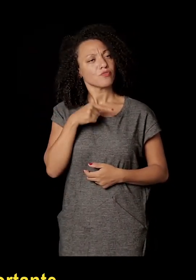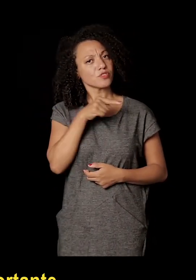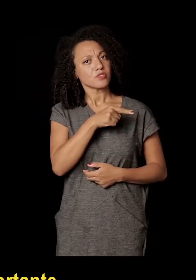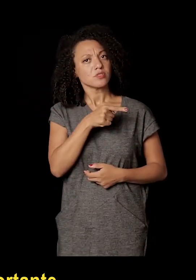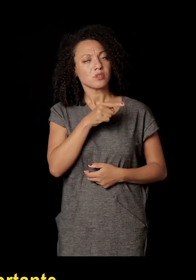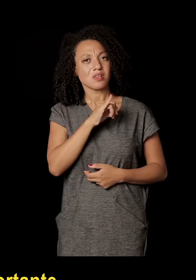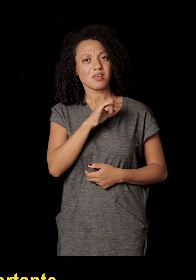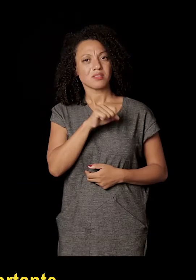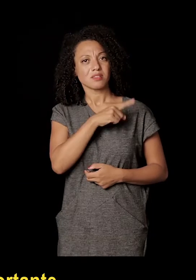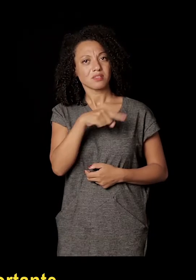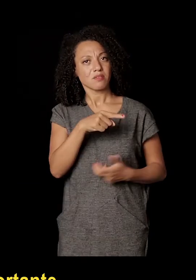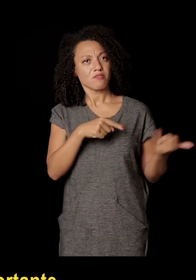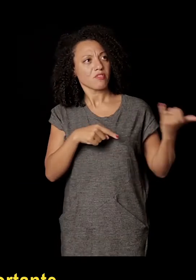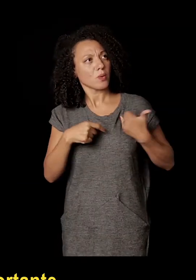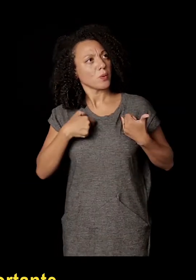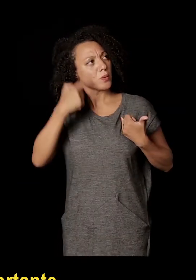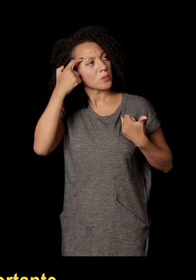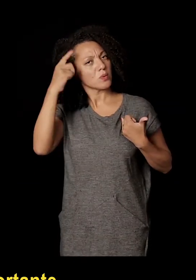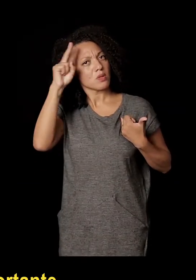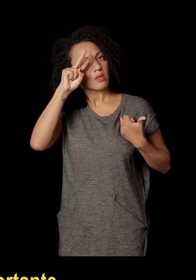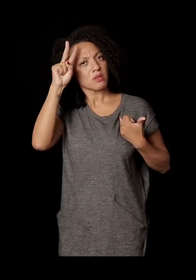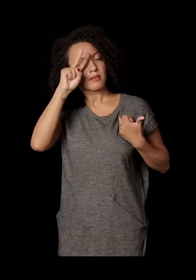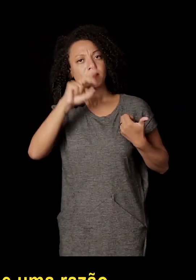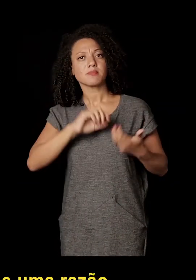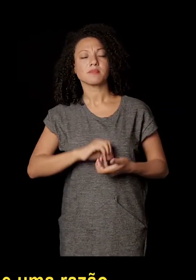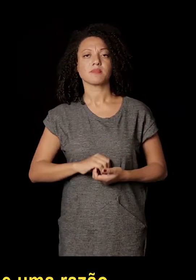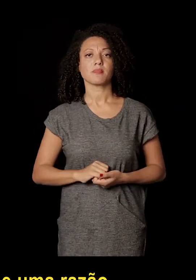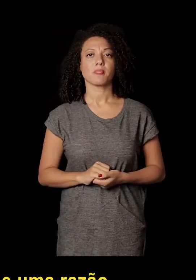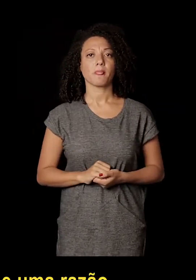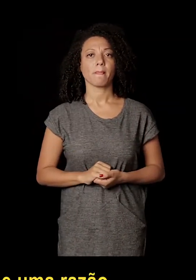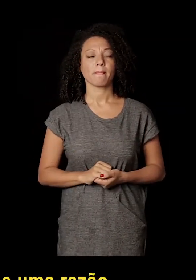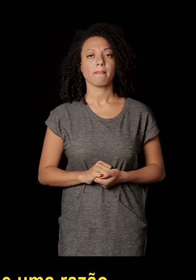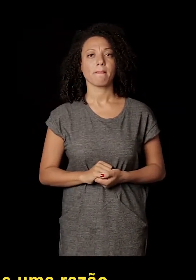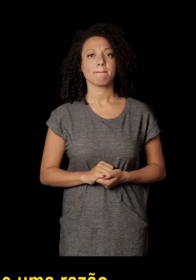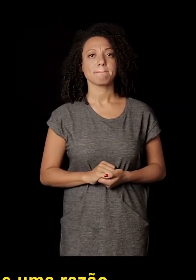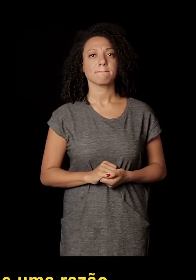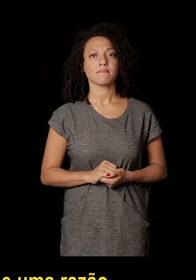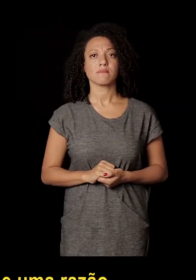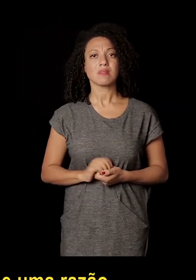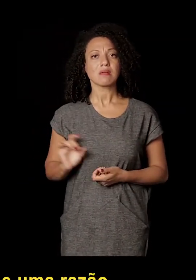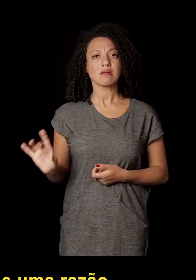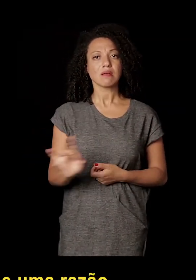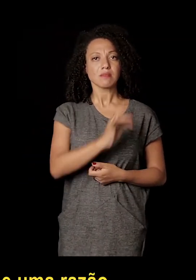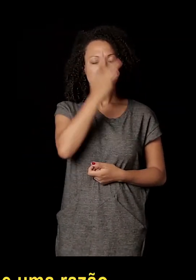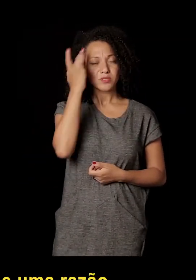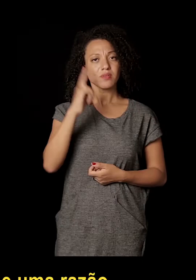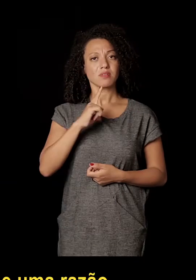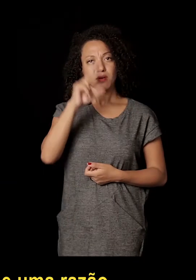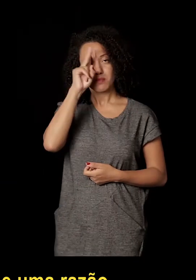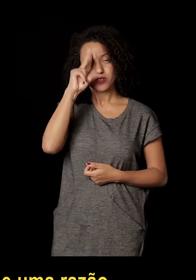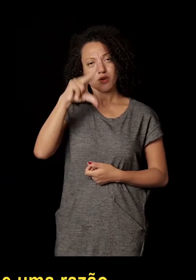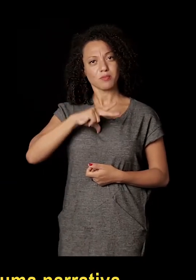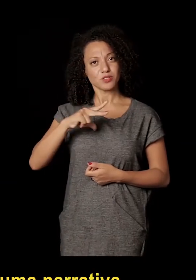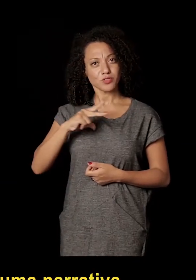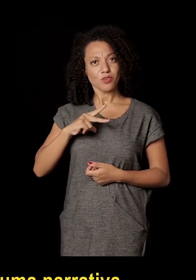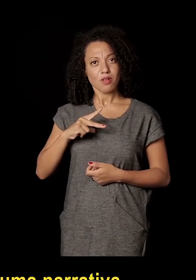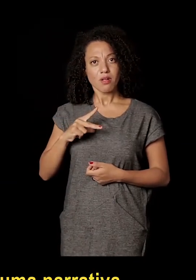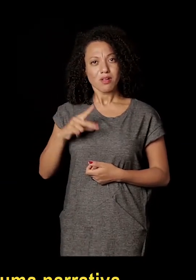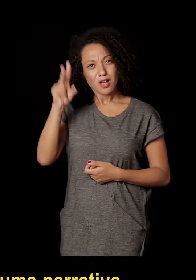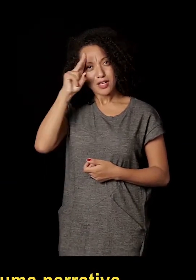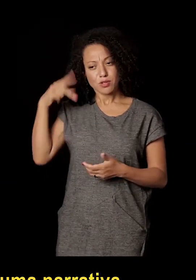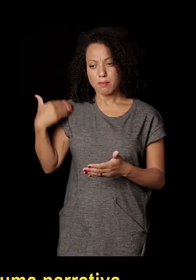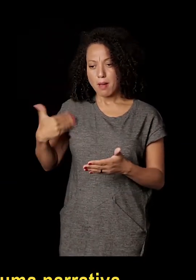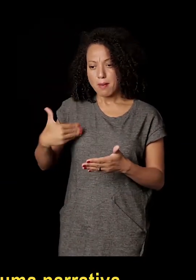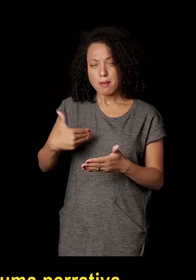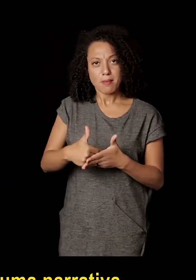regresa a mí ese pensamiento. Todos tenemos una historia personal y una razón por la que estamos donde estamos.